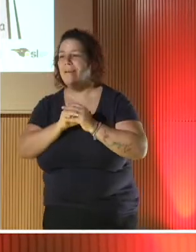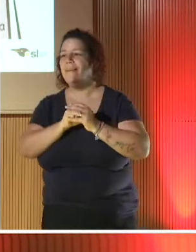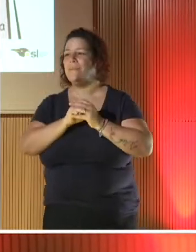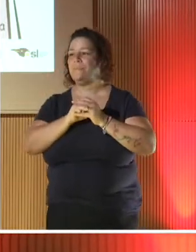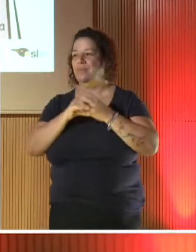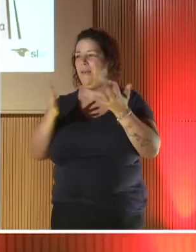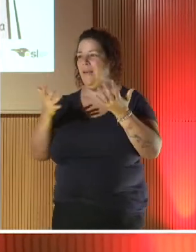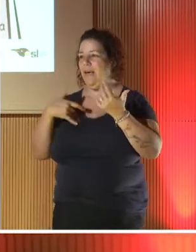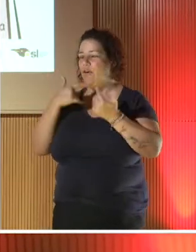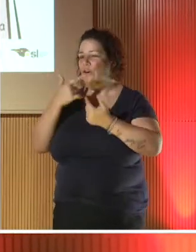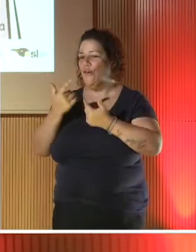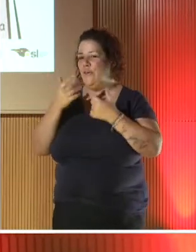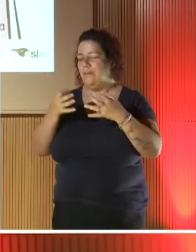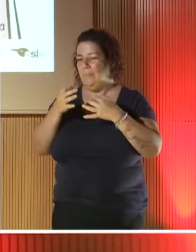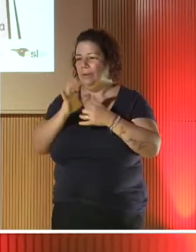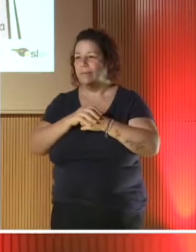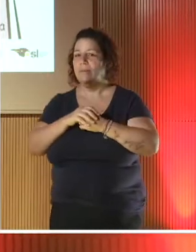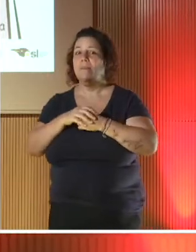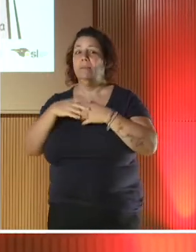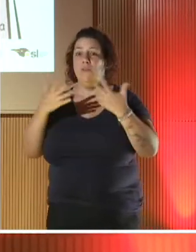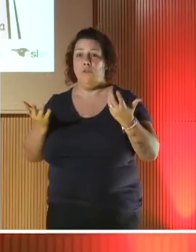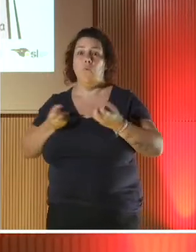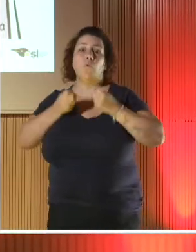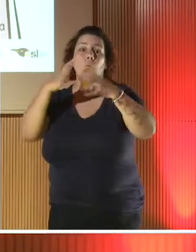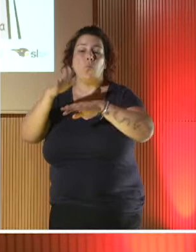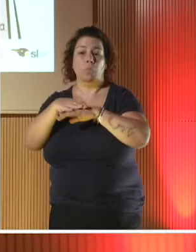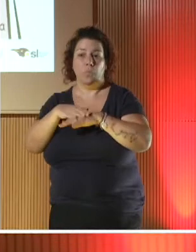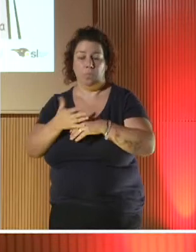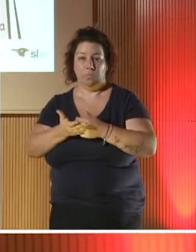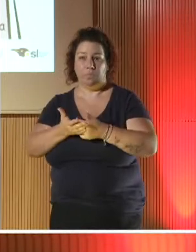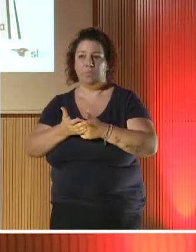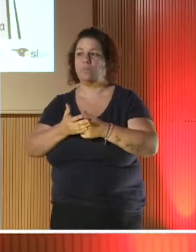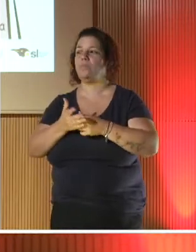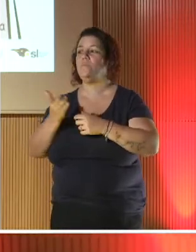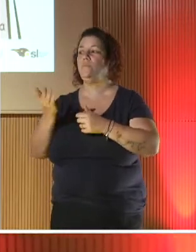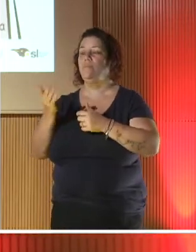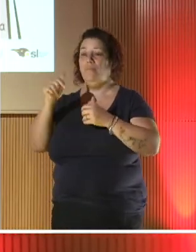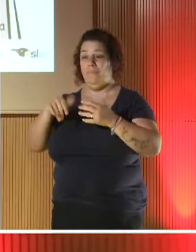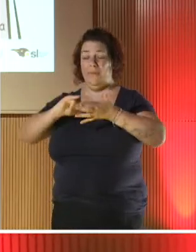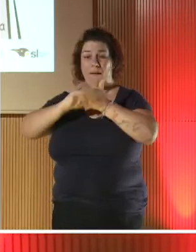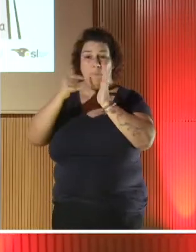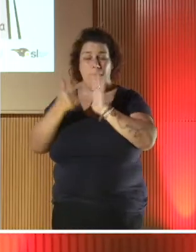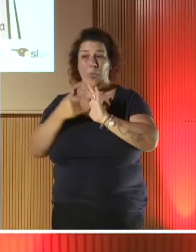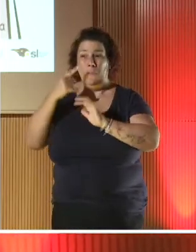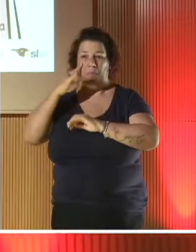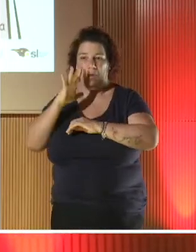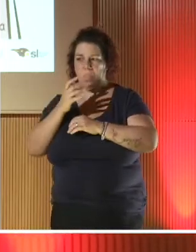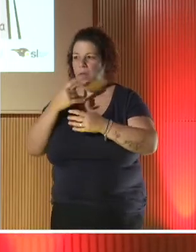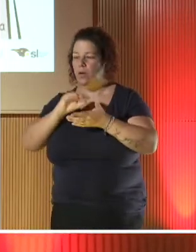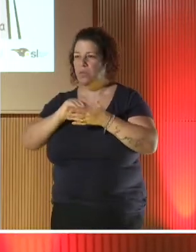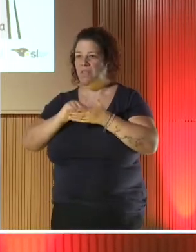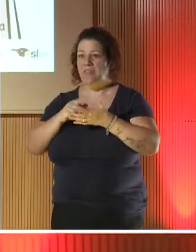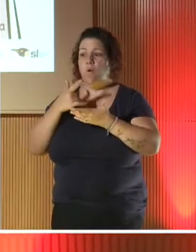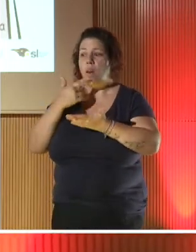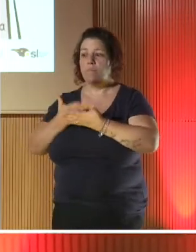Es que yo digo siempre, yo lo sé, y es verdad. Entonces, ¿por qué os cuento esto? Porque este método, que parece mentira que hay, que más evidencia